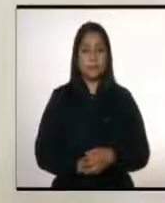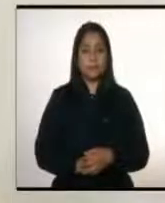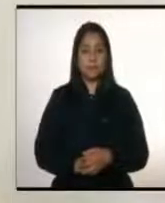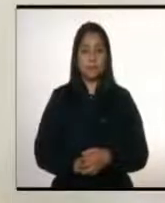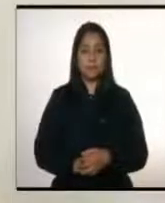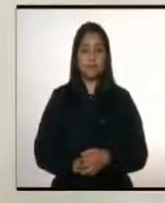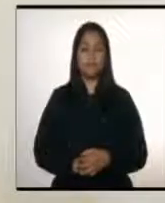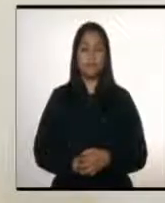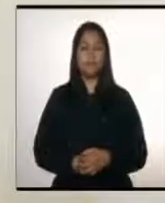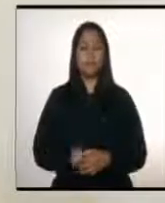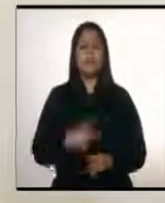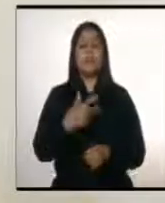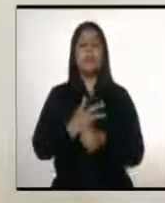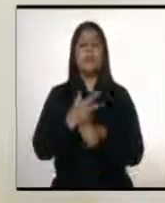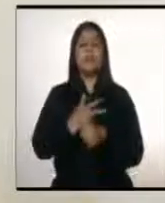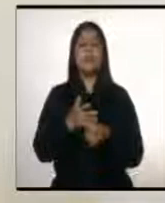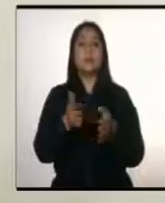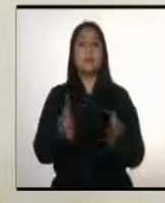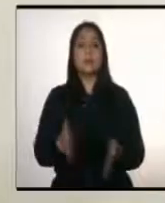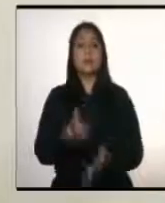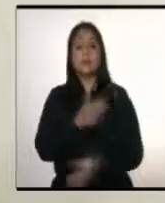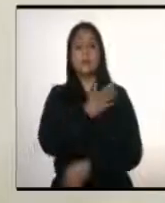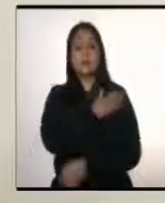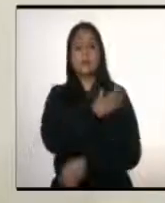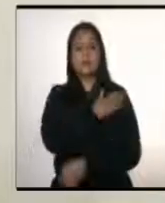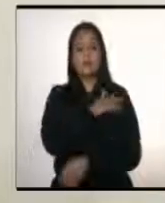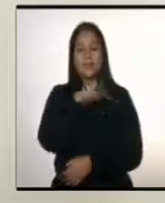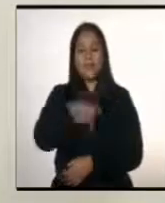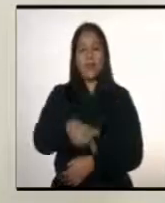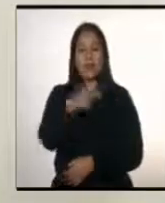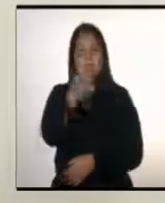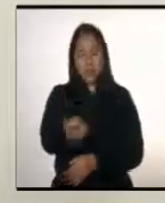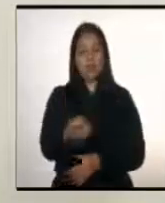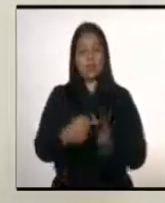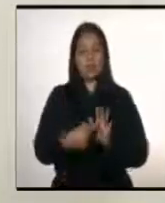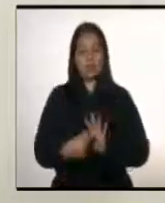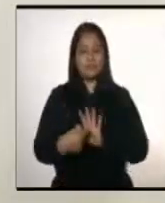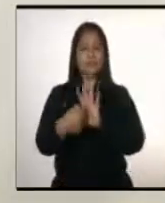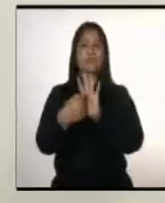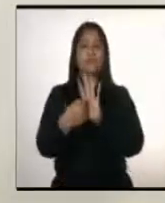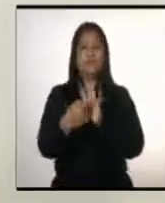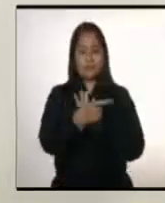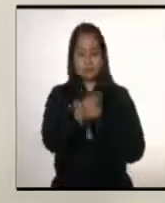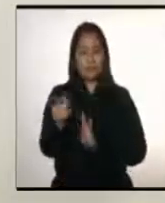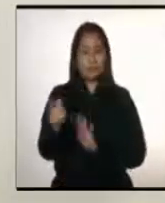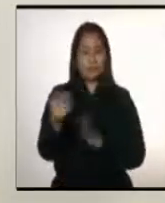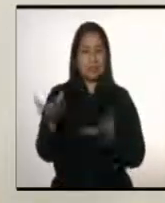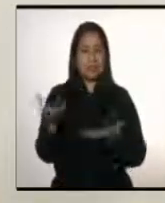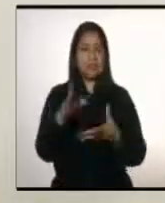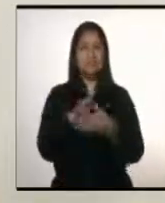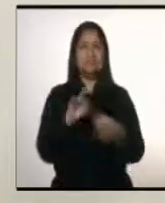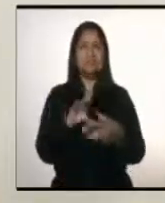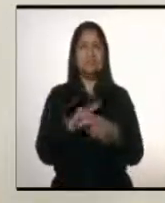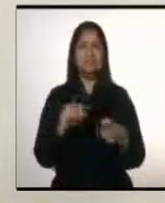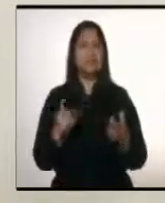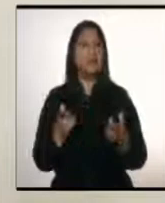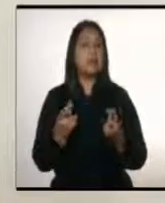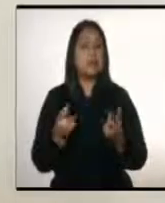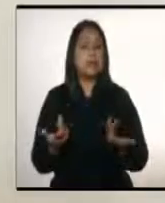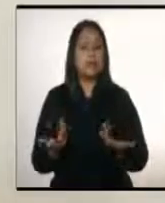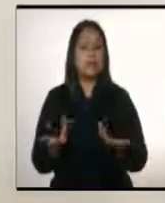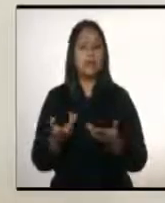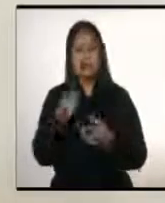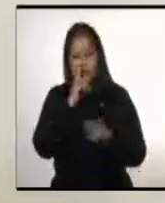Estimados conciudadanos, una vez más me presento ante ustedes para contarles lo que estamos haciendo y lo que se